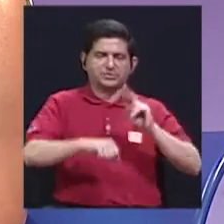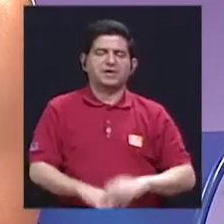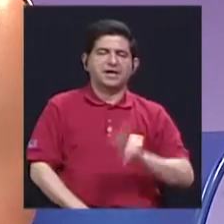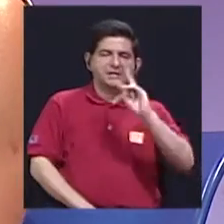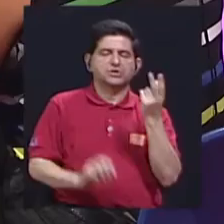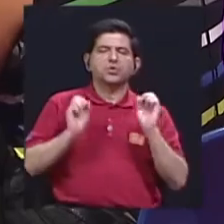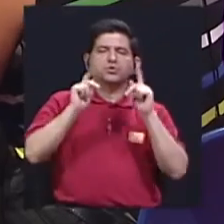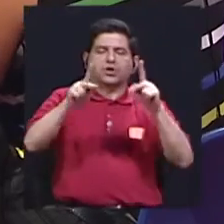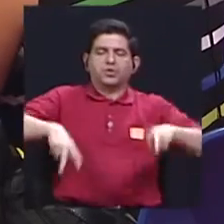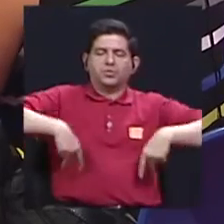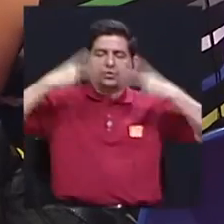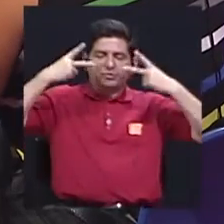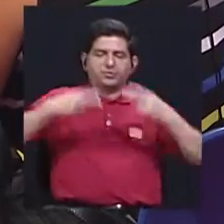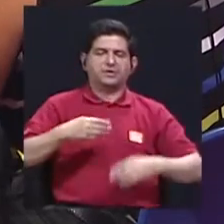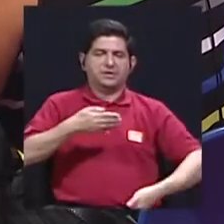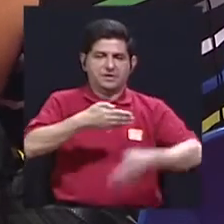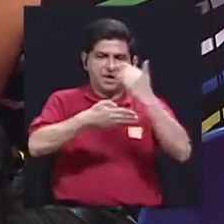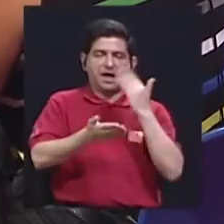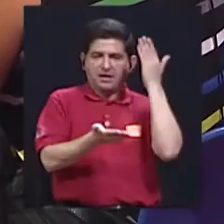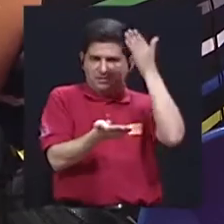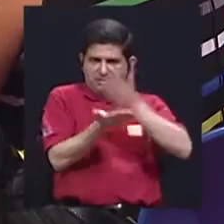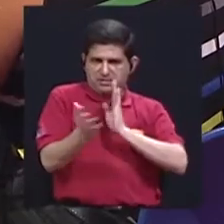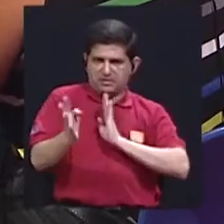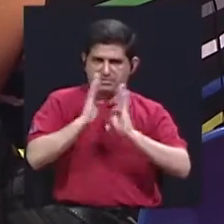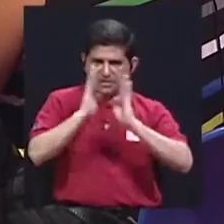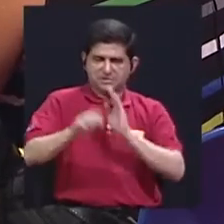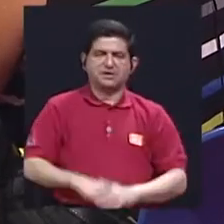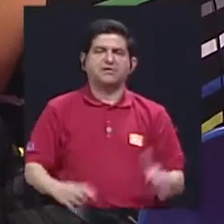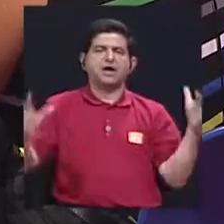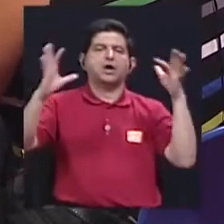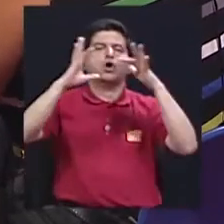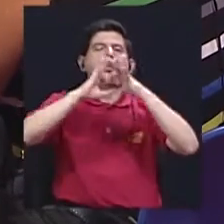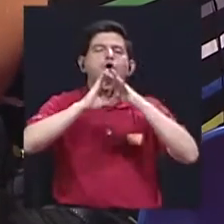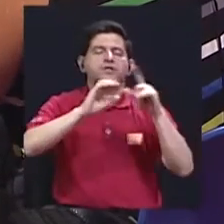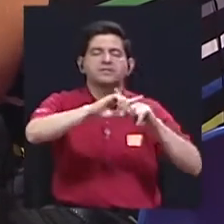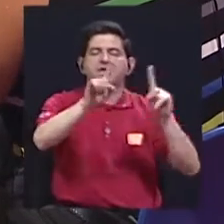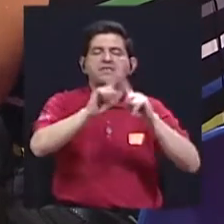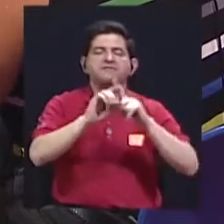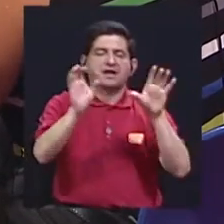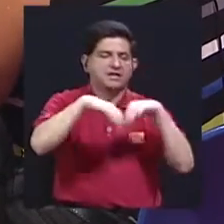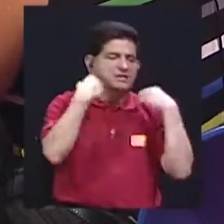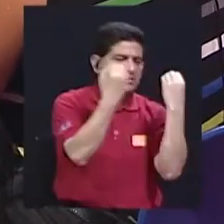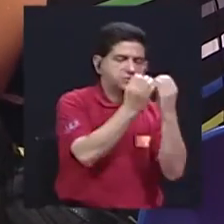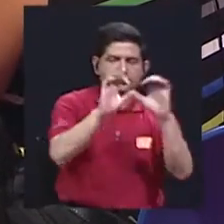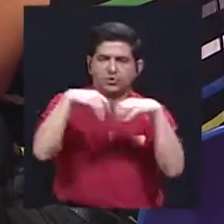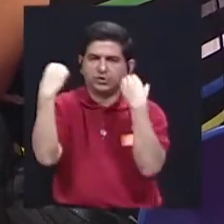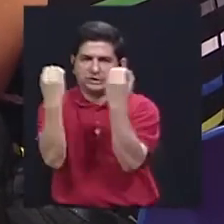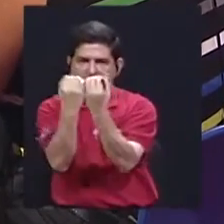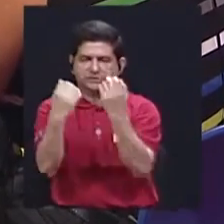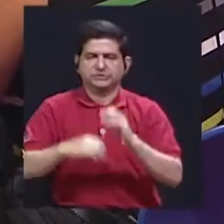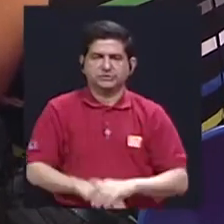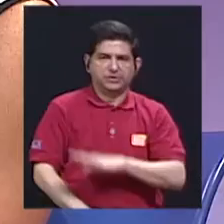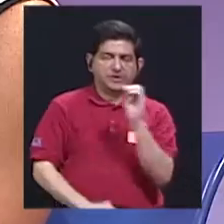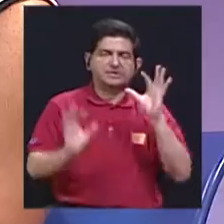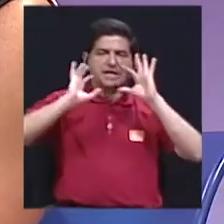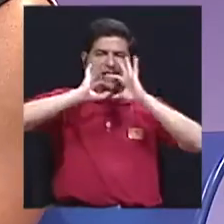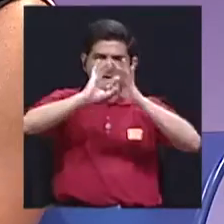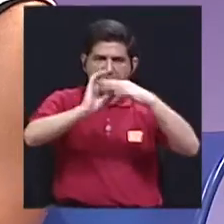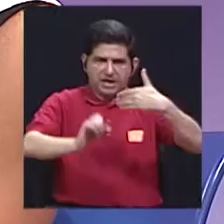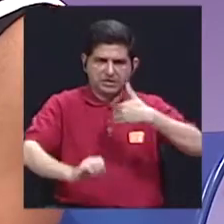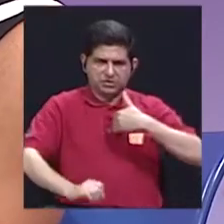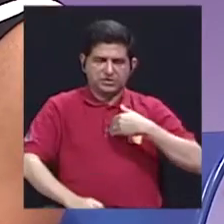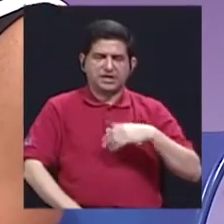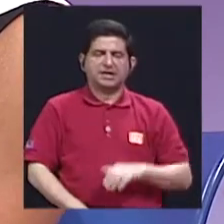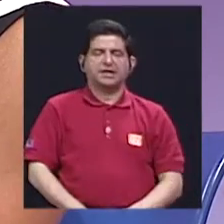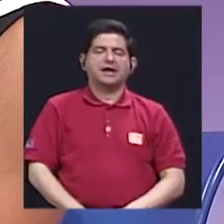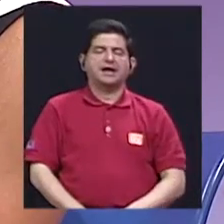estábamos hablando antes del corte de la coordinación inter organizaciones y la relación que tiene a